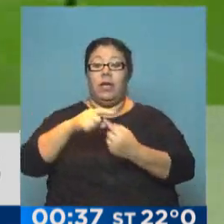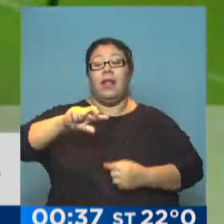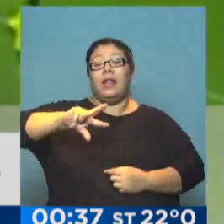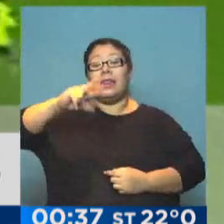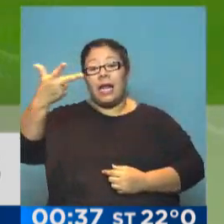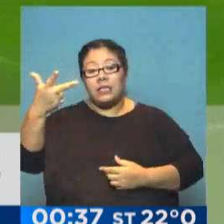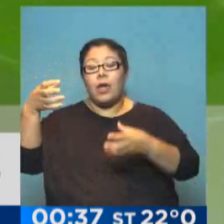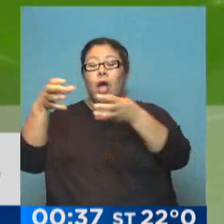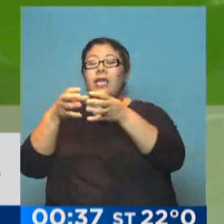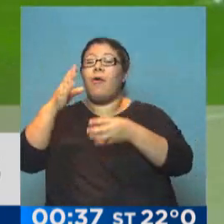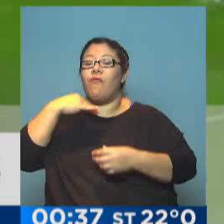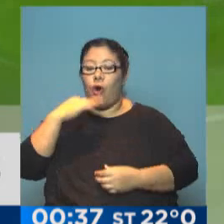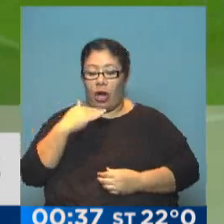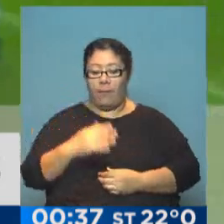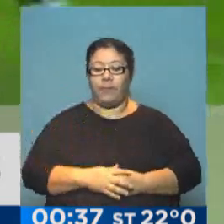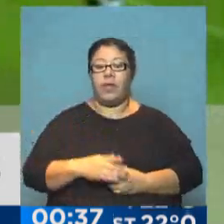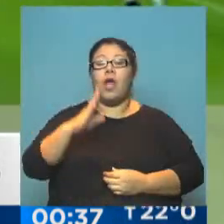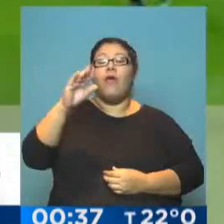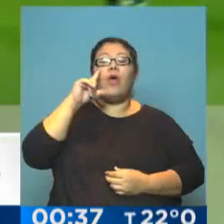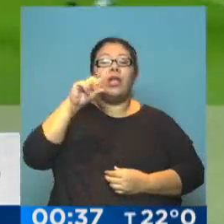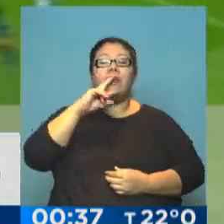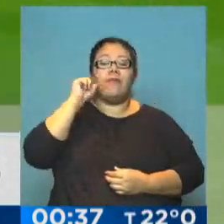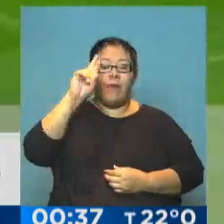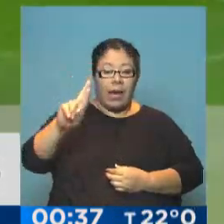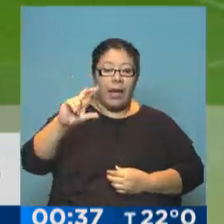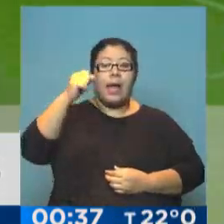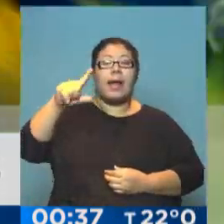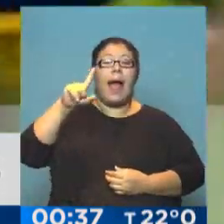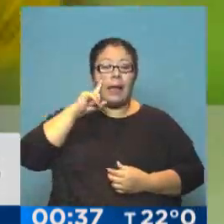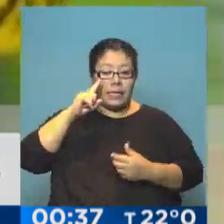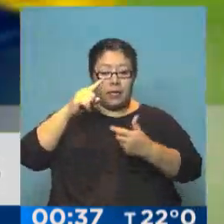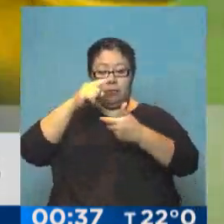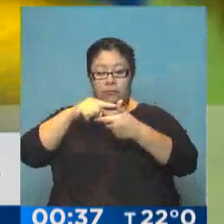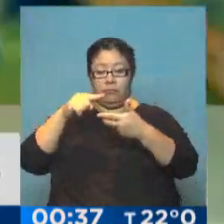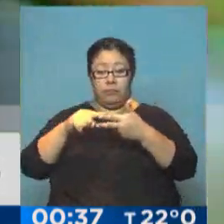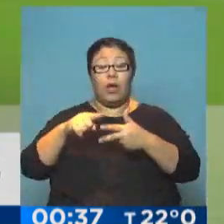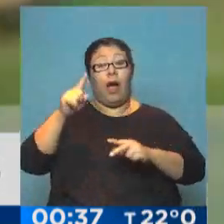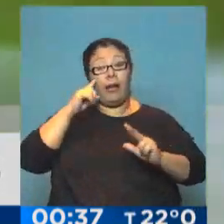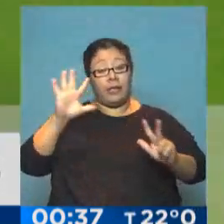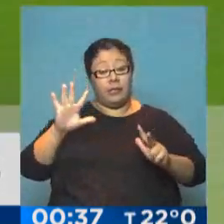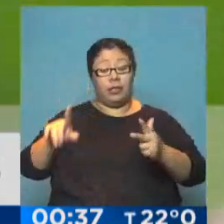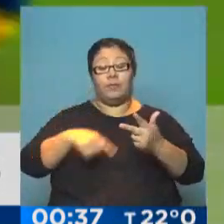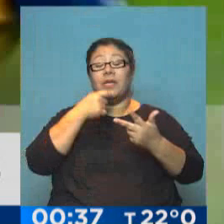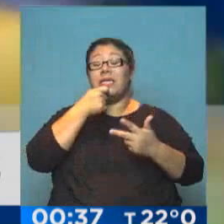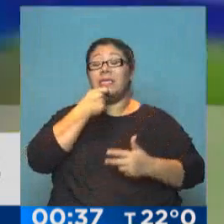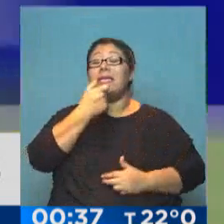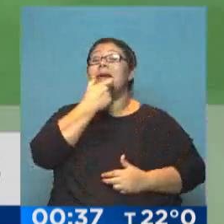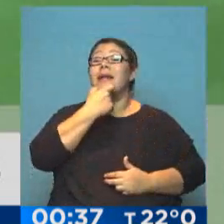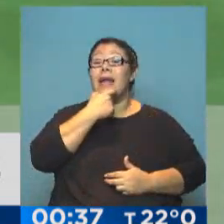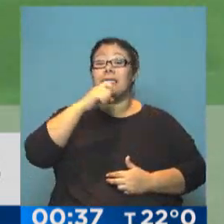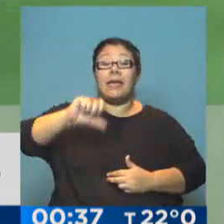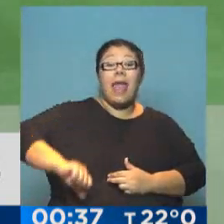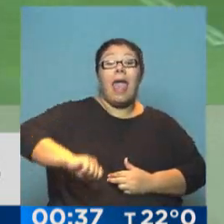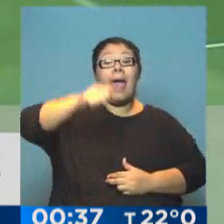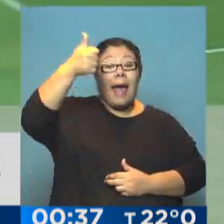conjunto Xeneize que tendrá a Bolívar, a Deportivo Cali. Y atención, Pablo, y todos los hinchas de Boca, porque si Racing gana